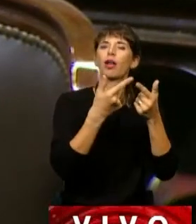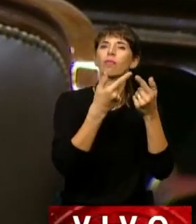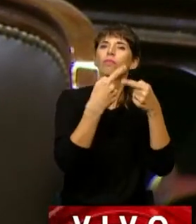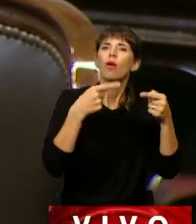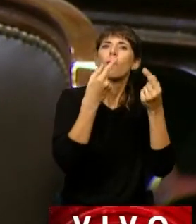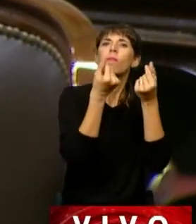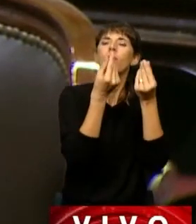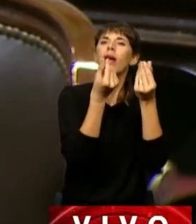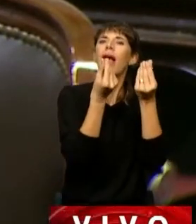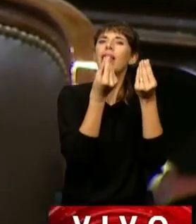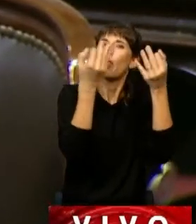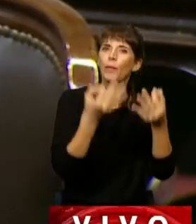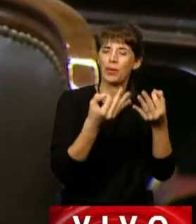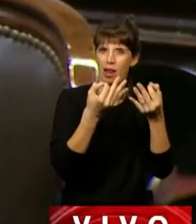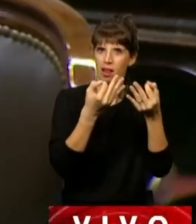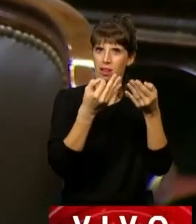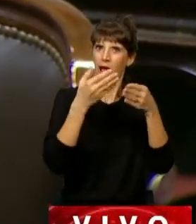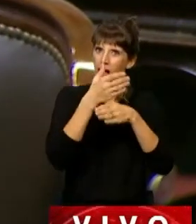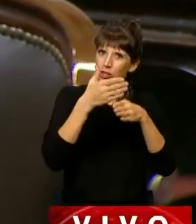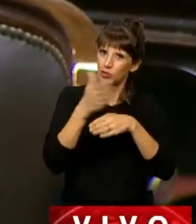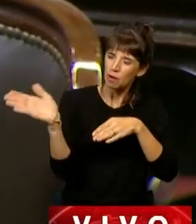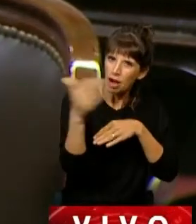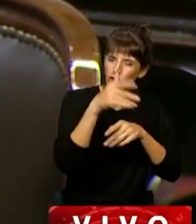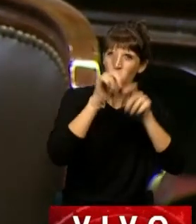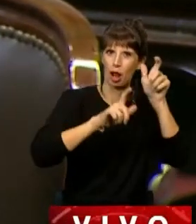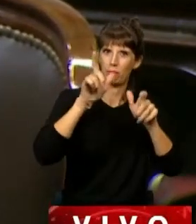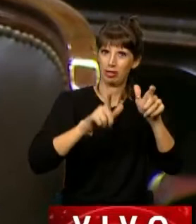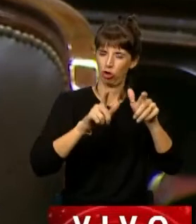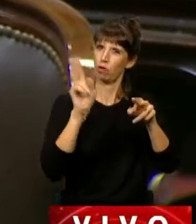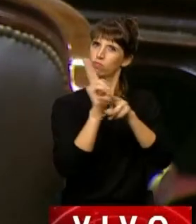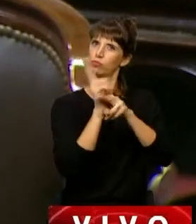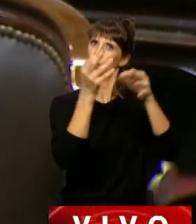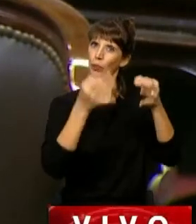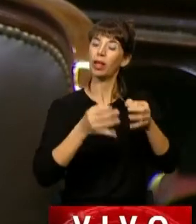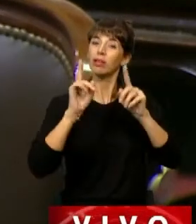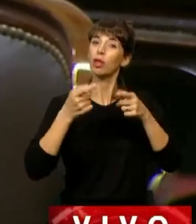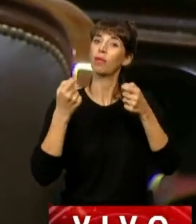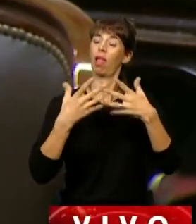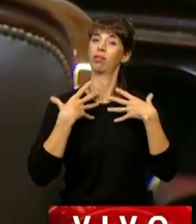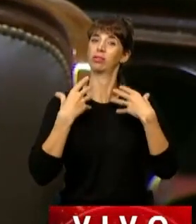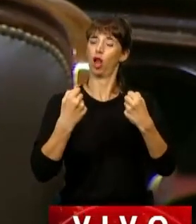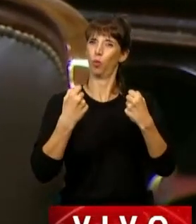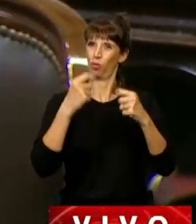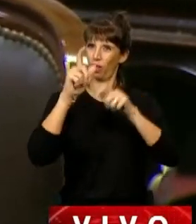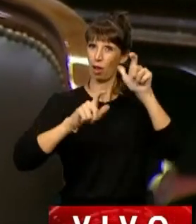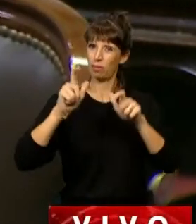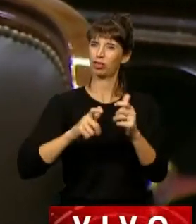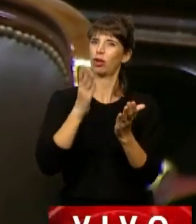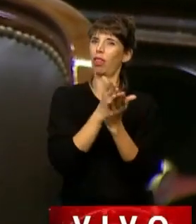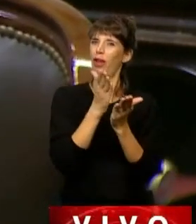calidad, seguro y accesible, y la garantía del derecho humano a la salud integral de usuarios y